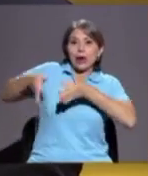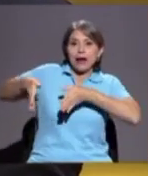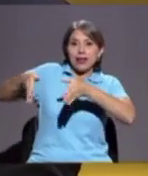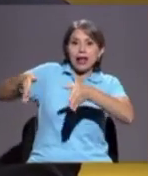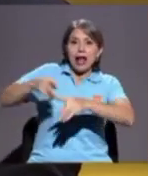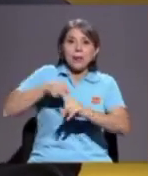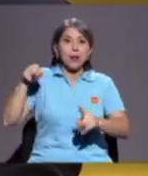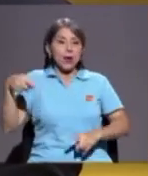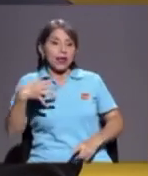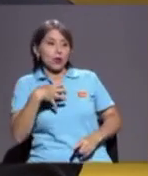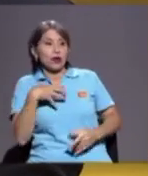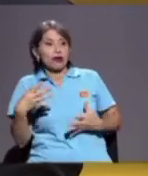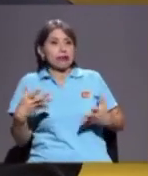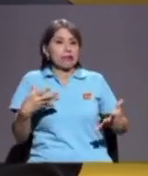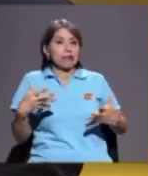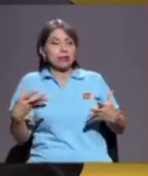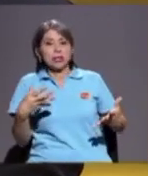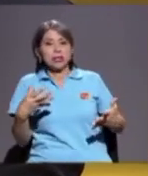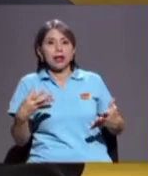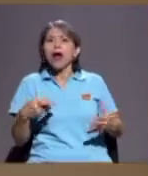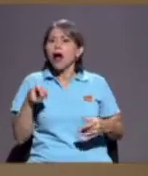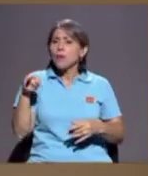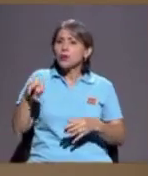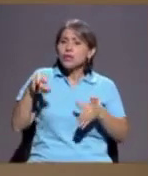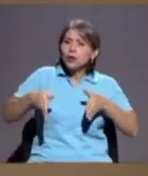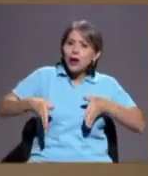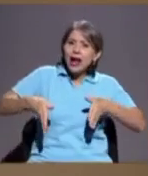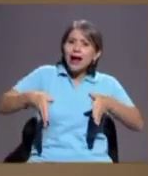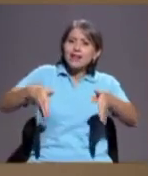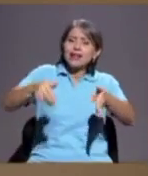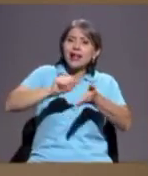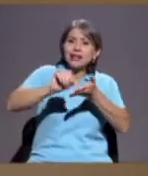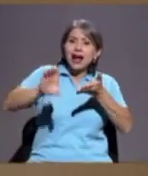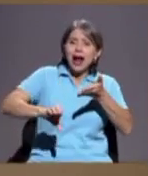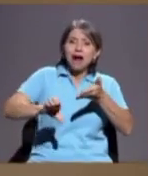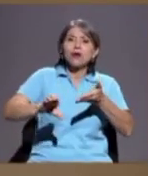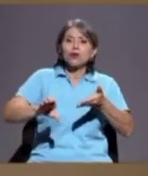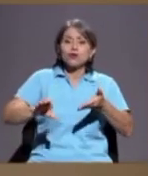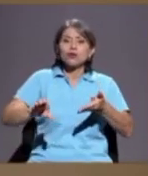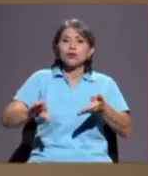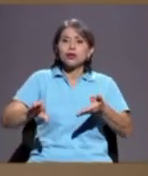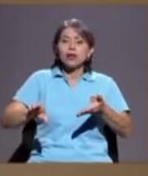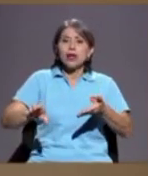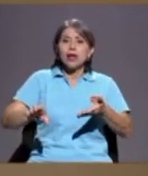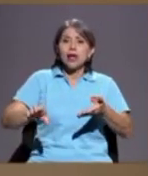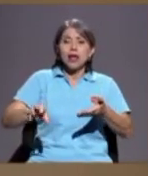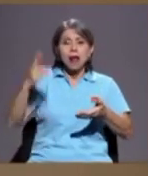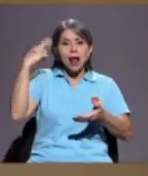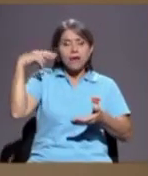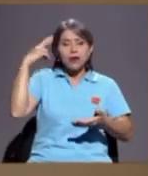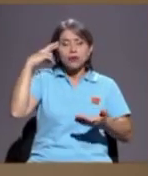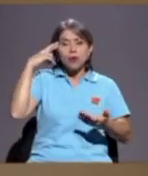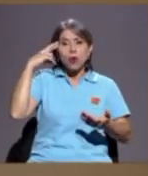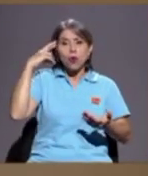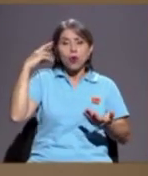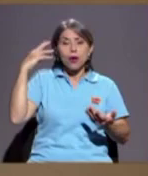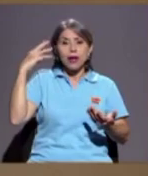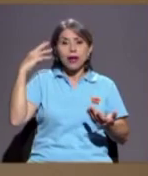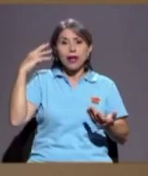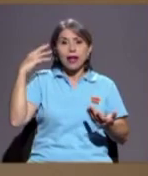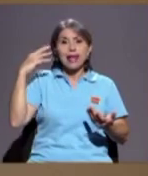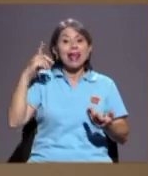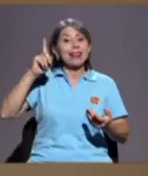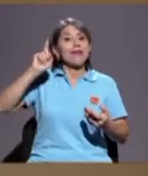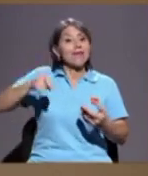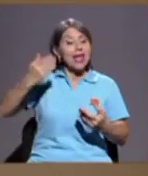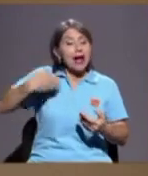Entonces ese es un tema, ¿verdad? Por cierto, la carretera a San Carlos, la razón por la que se debió haber terminado